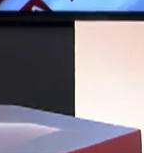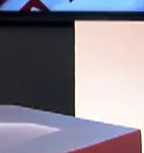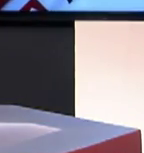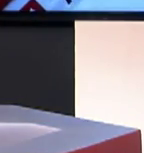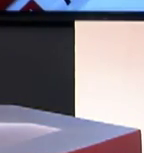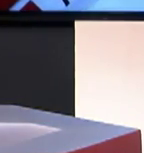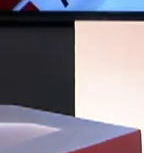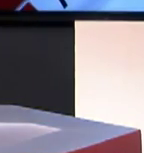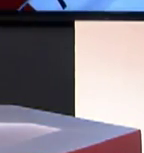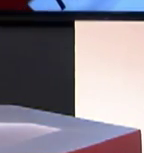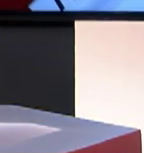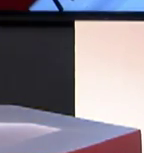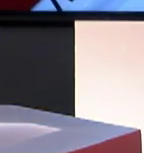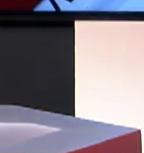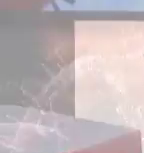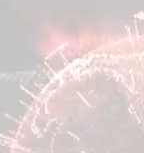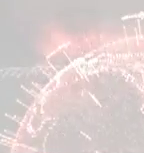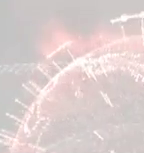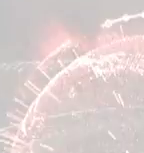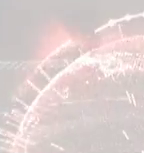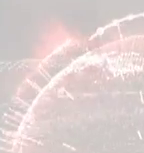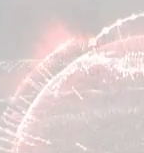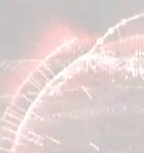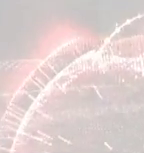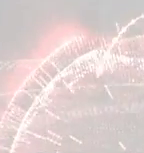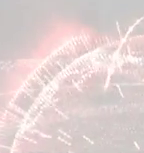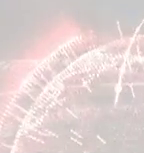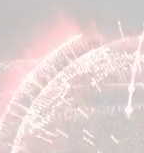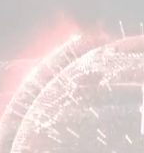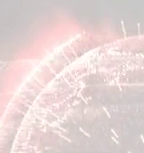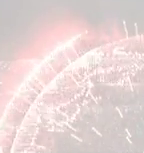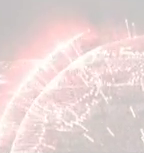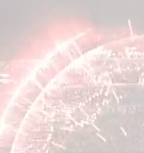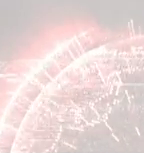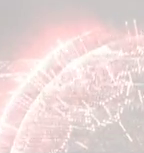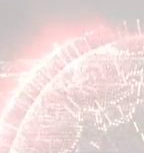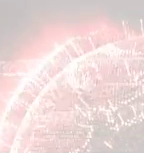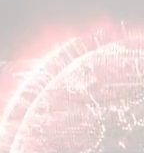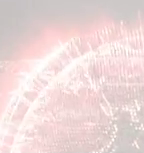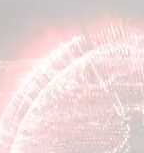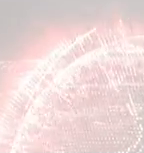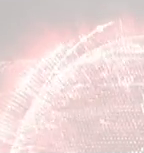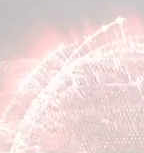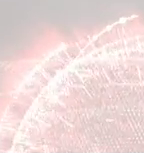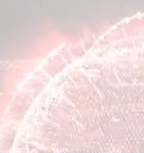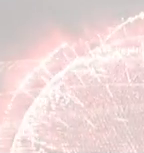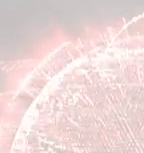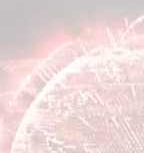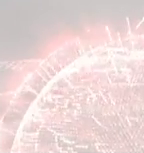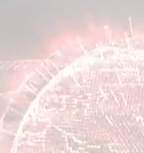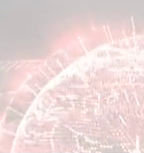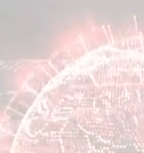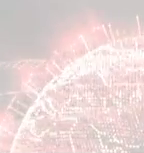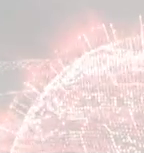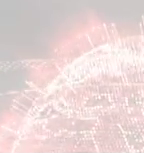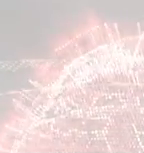el país. Sí, claro, aquí cabe señalar que, pues, como se mencionaba, Pemex participó en